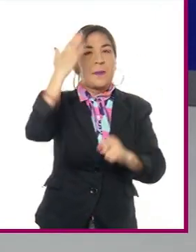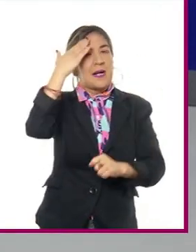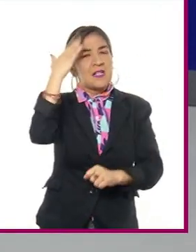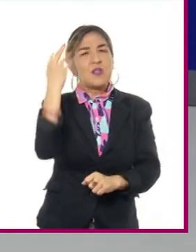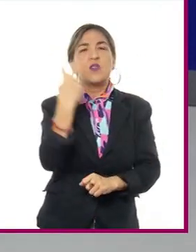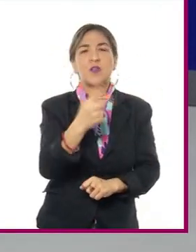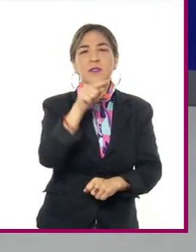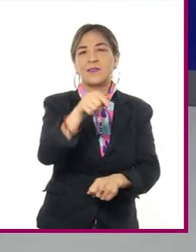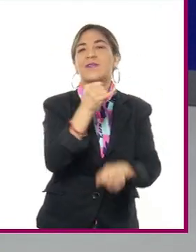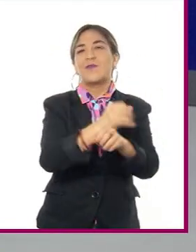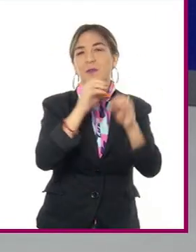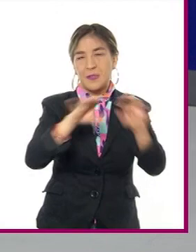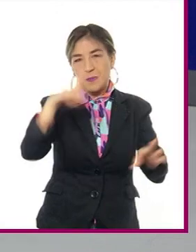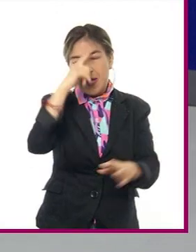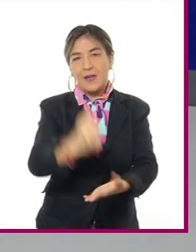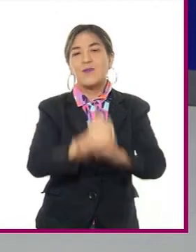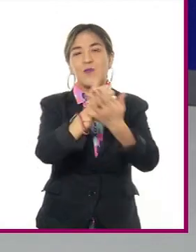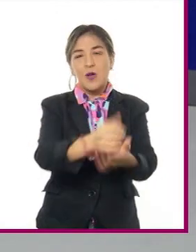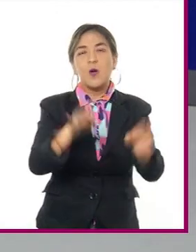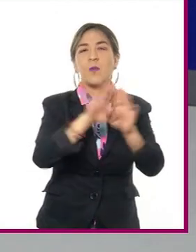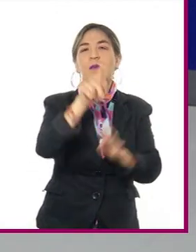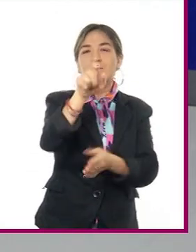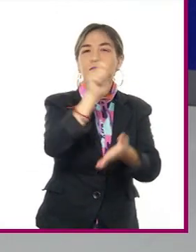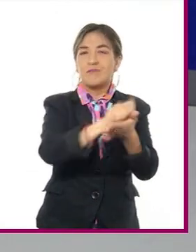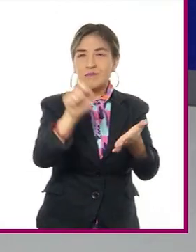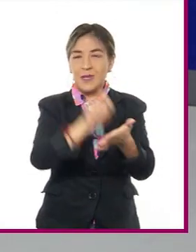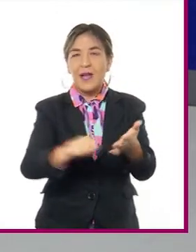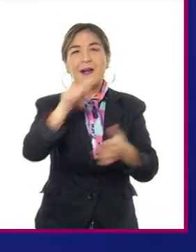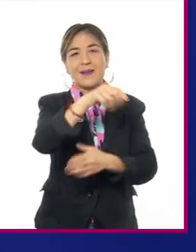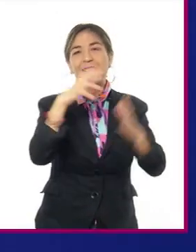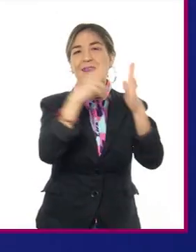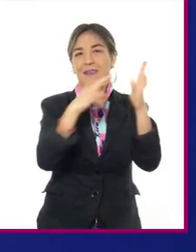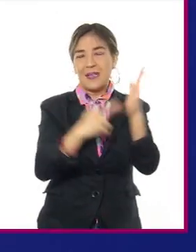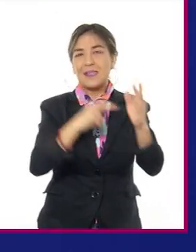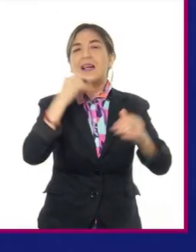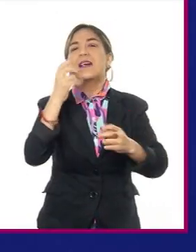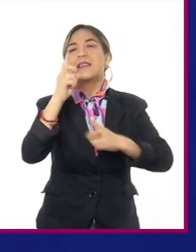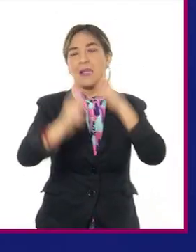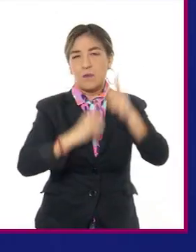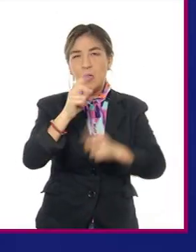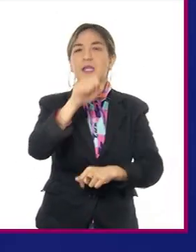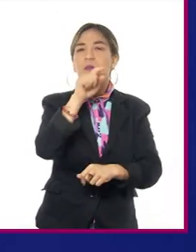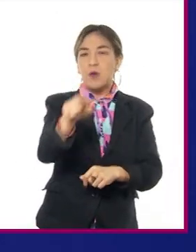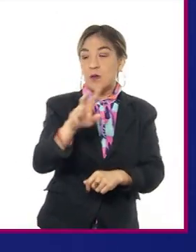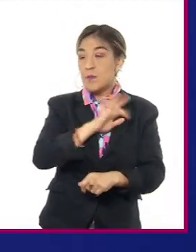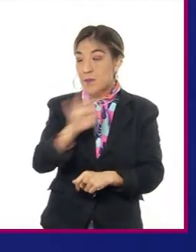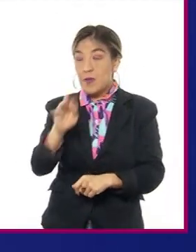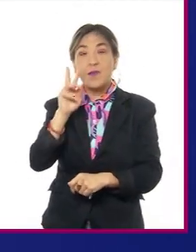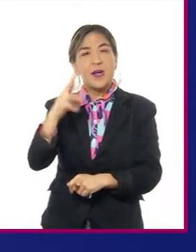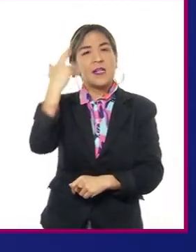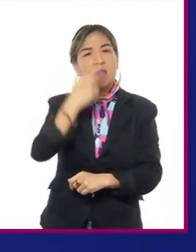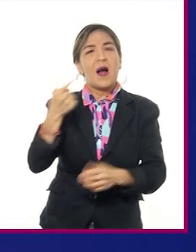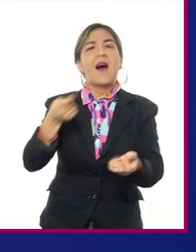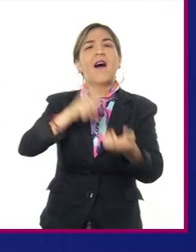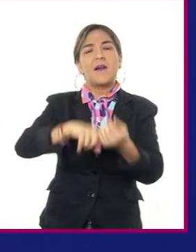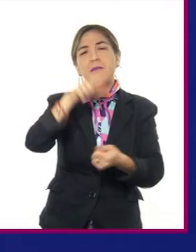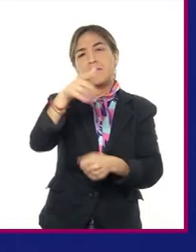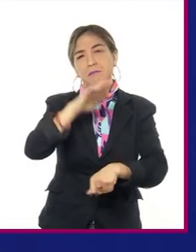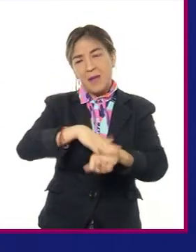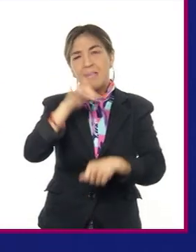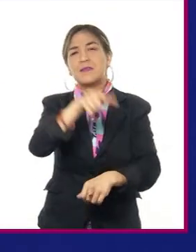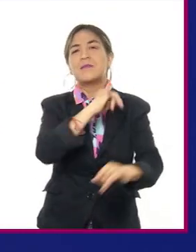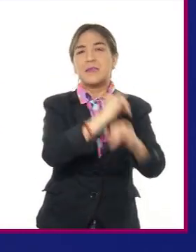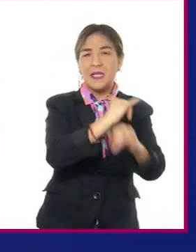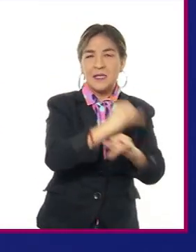más información que les ayude a realizar la escritura de su reglamento deportivo, así como consultar los reglamentos deportivos que encontrarán en